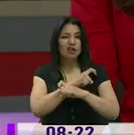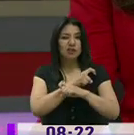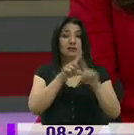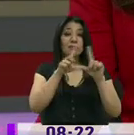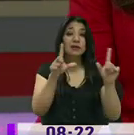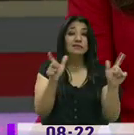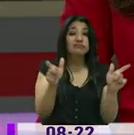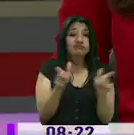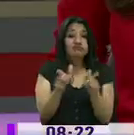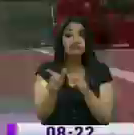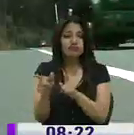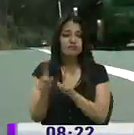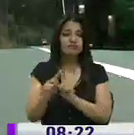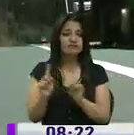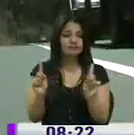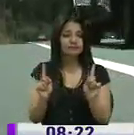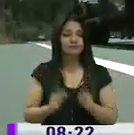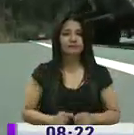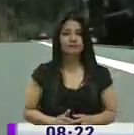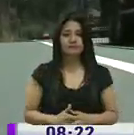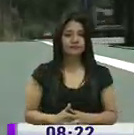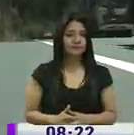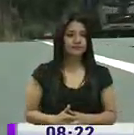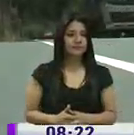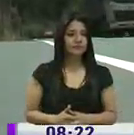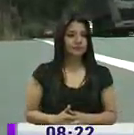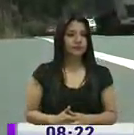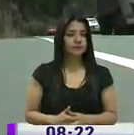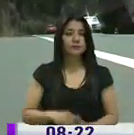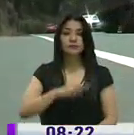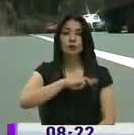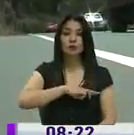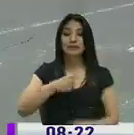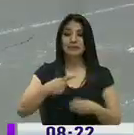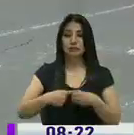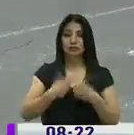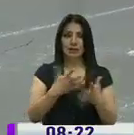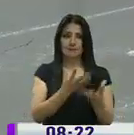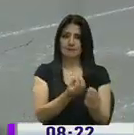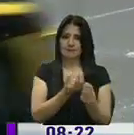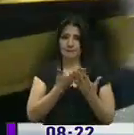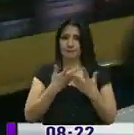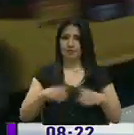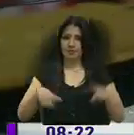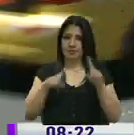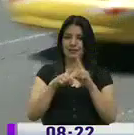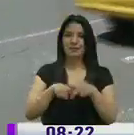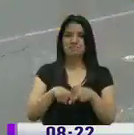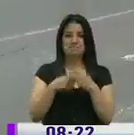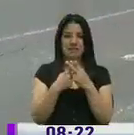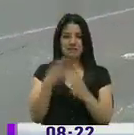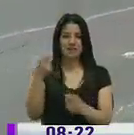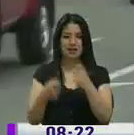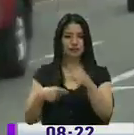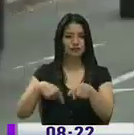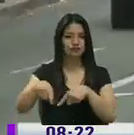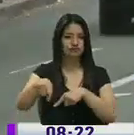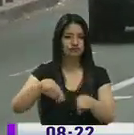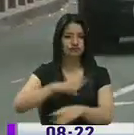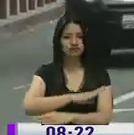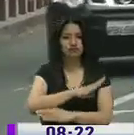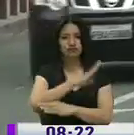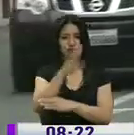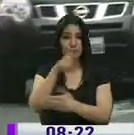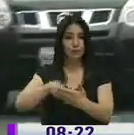empresas los datos que ha reflejado el municipio de quito al respecto de la entrada en vigencia de la medida de restricción vehicular-